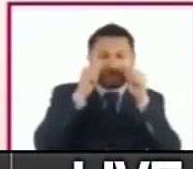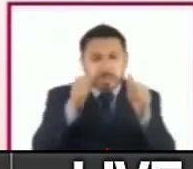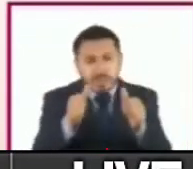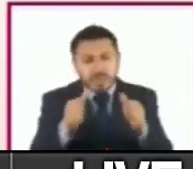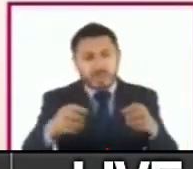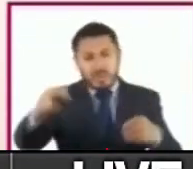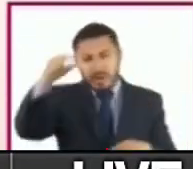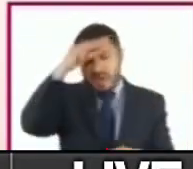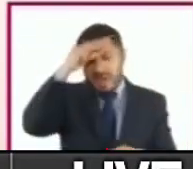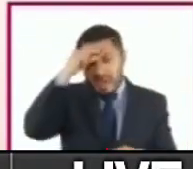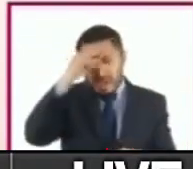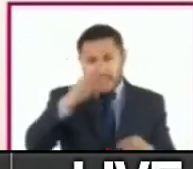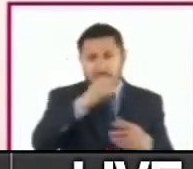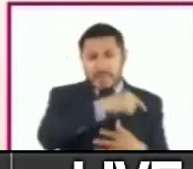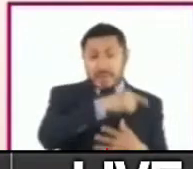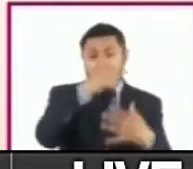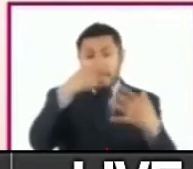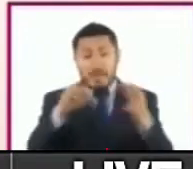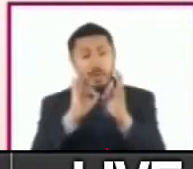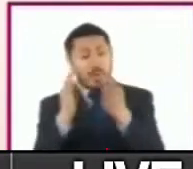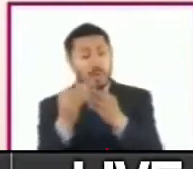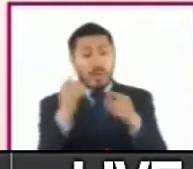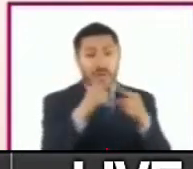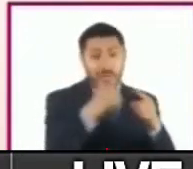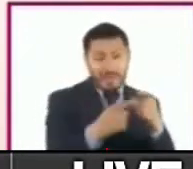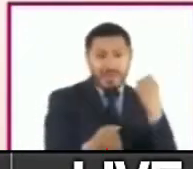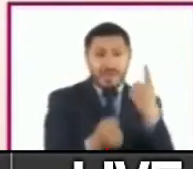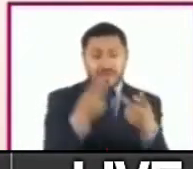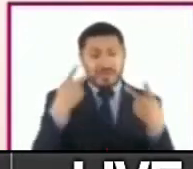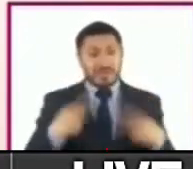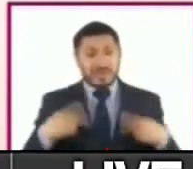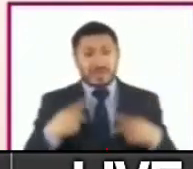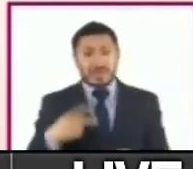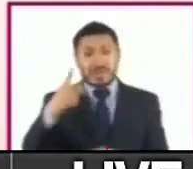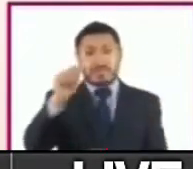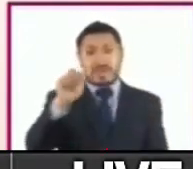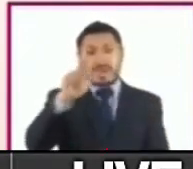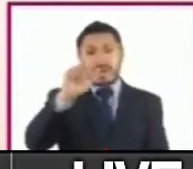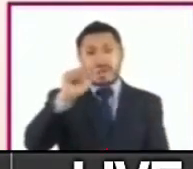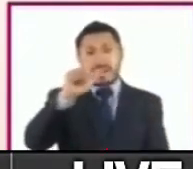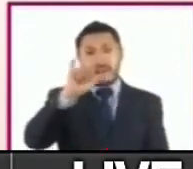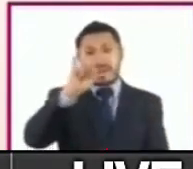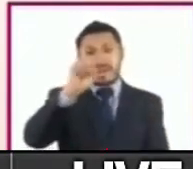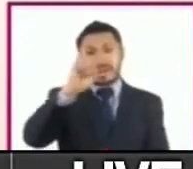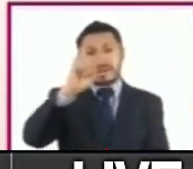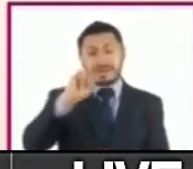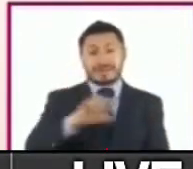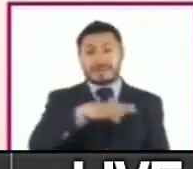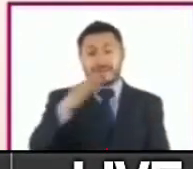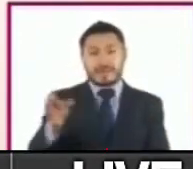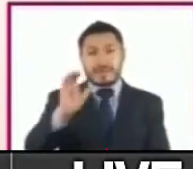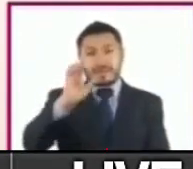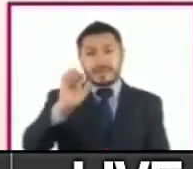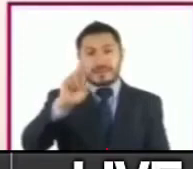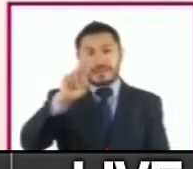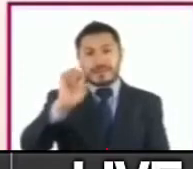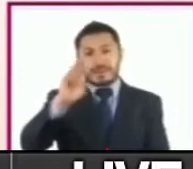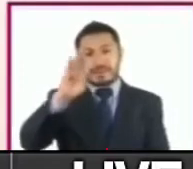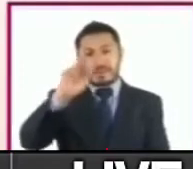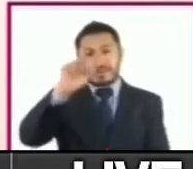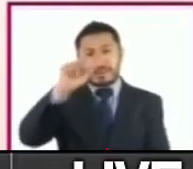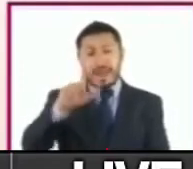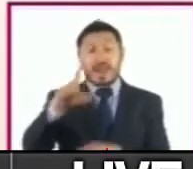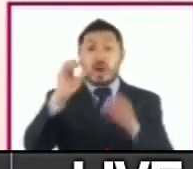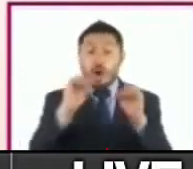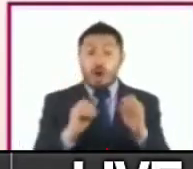estrategia. Lo practican personas con parálisis cerebral o discapacidad física severa. La meta es acercar lo